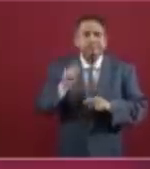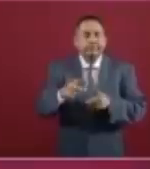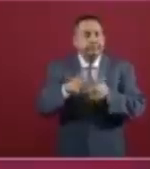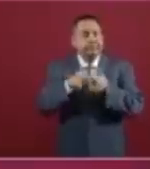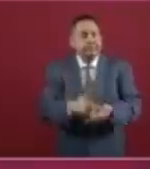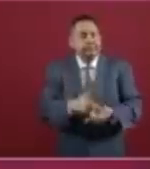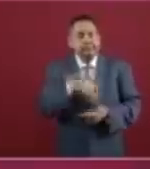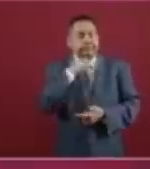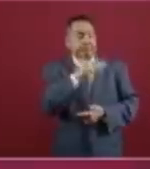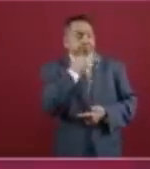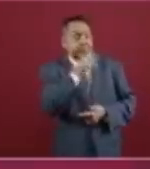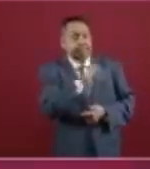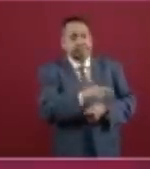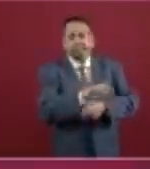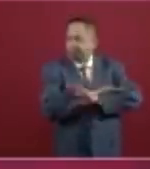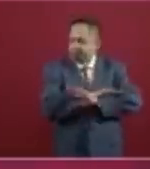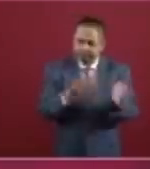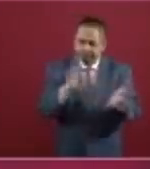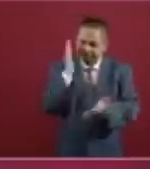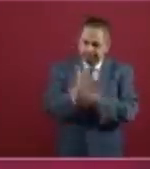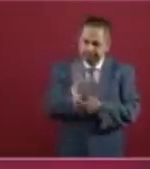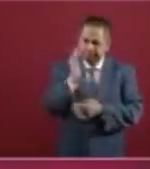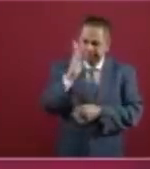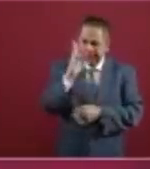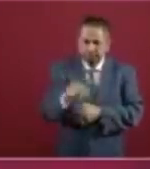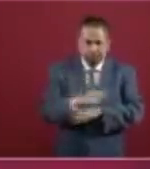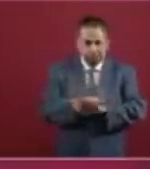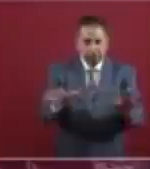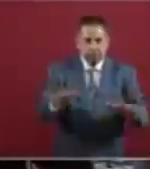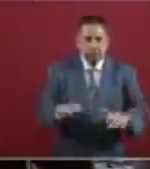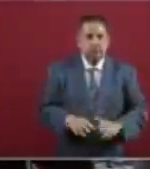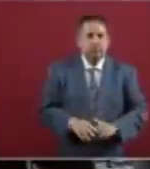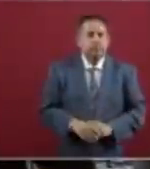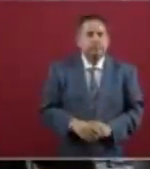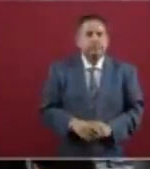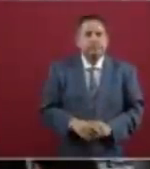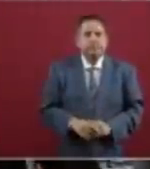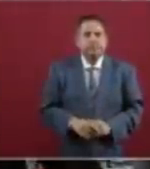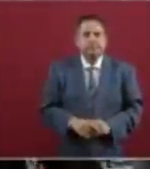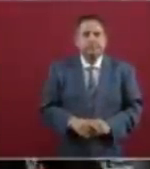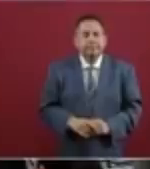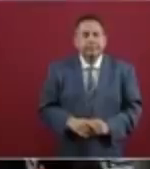continuar con la corrupción. Ya no, se va a seguir con la corrupción.